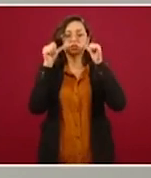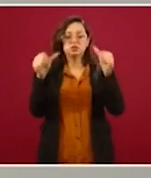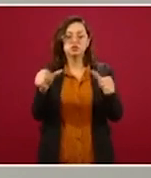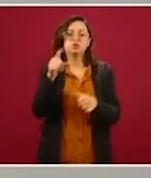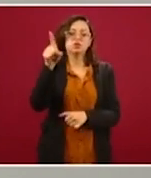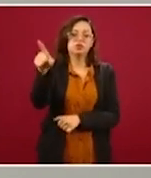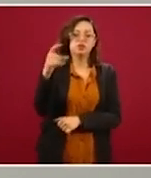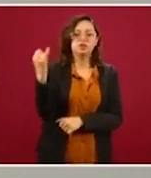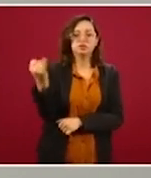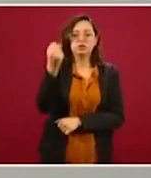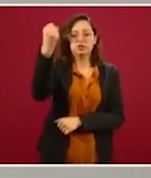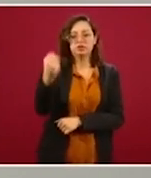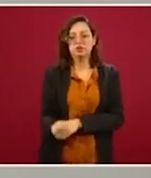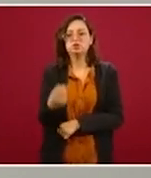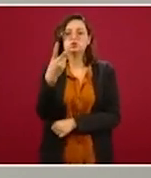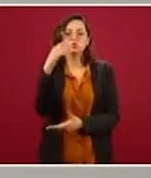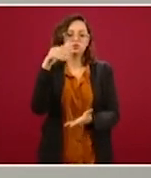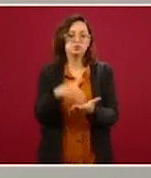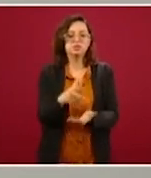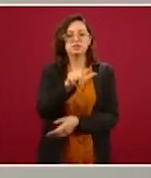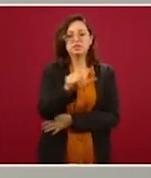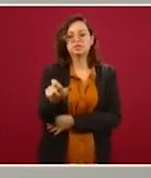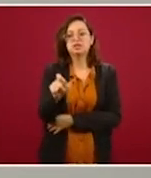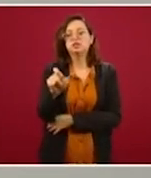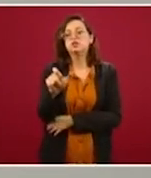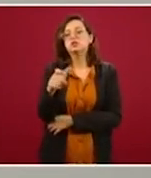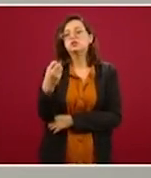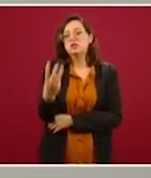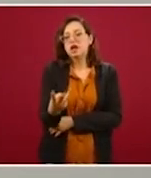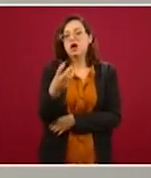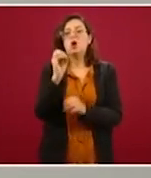tenemos 2703, o en las diversas delegaciones del